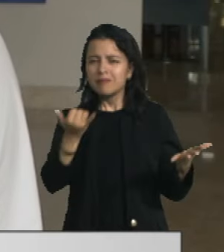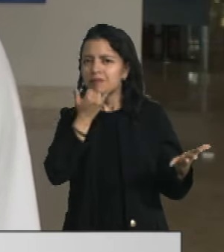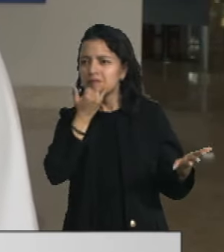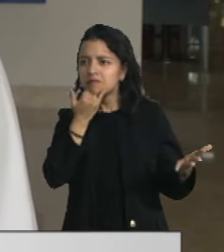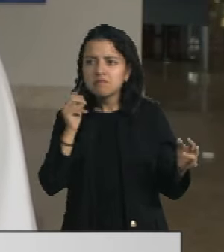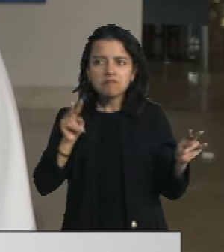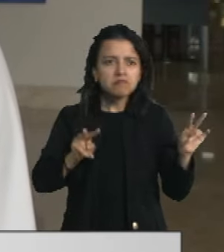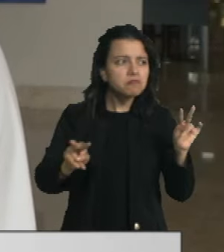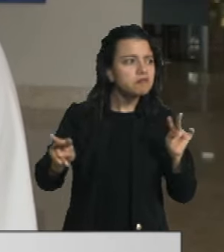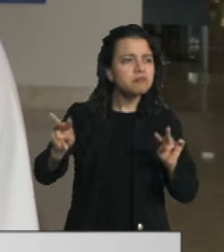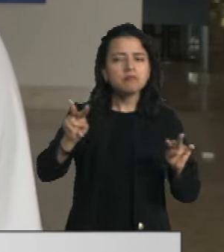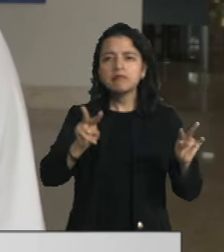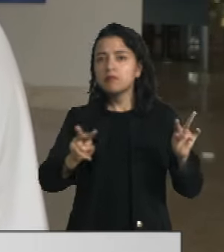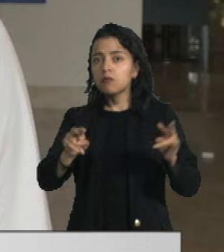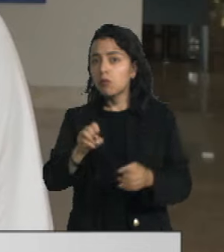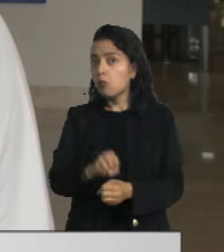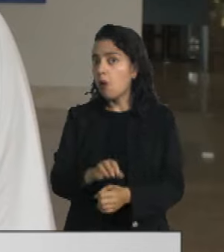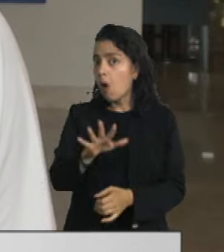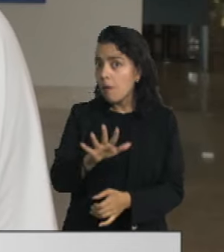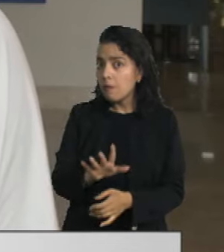zona, no hay ninguna